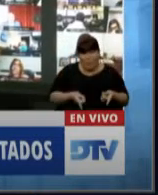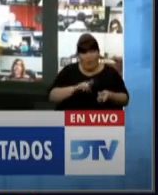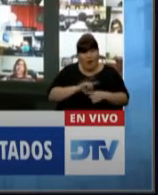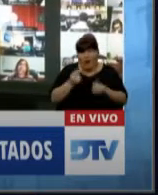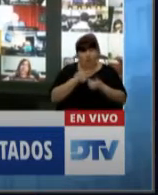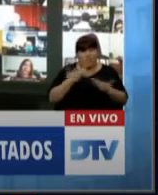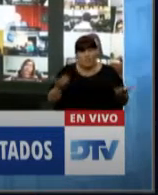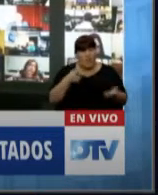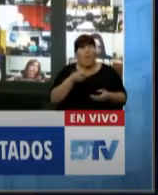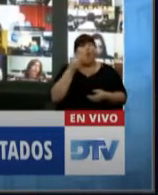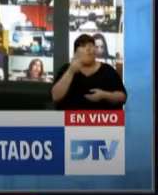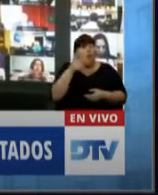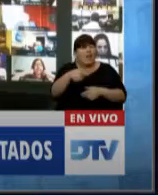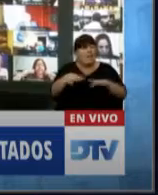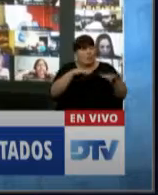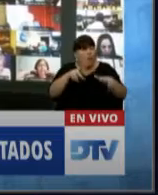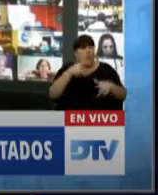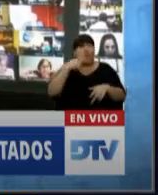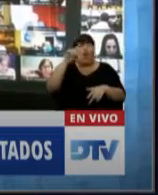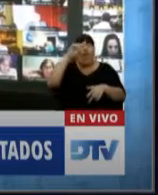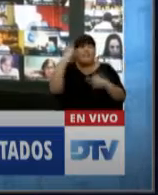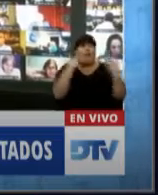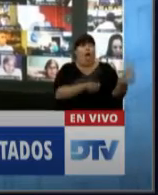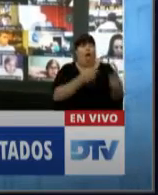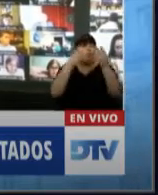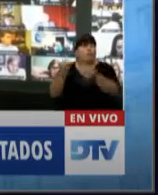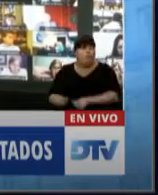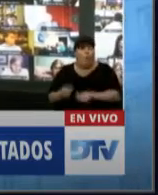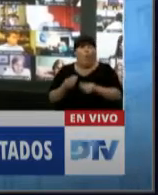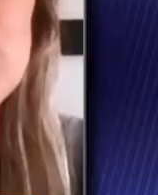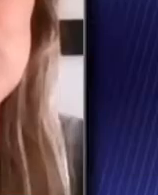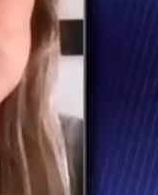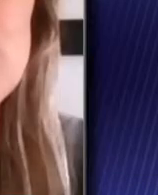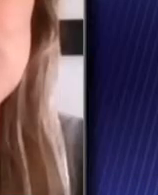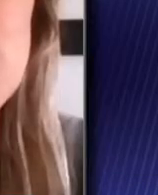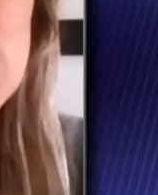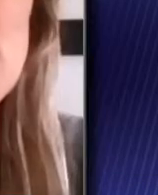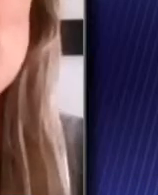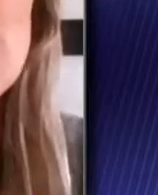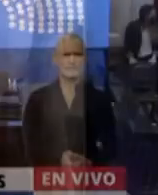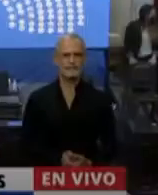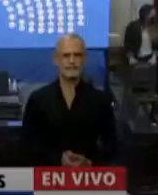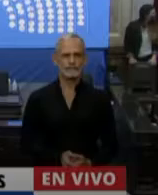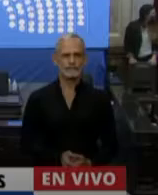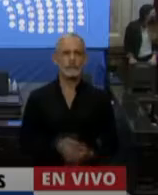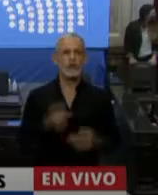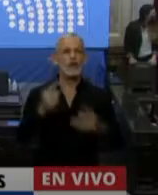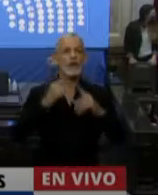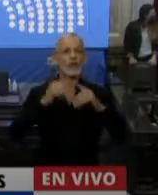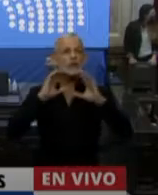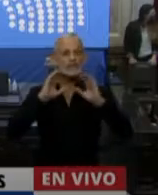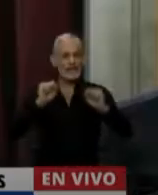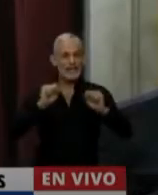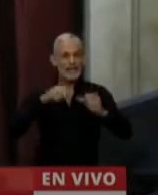9.300 sujetos que van a realizar este aporte extraordinario. Bueno, la recaudación va a estar